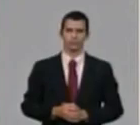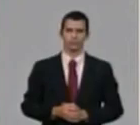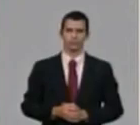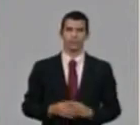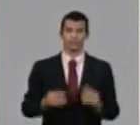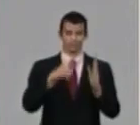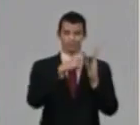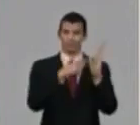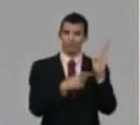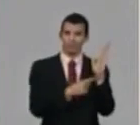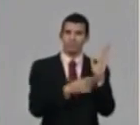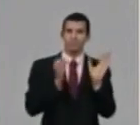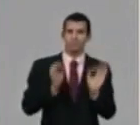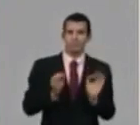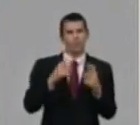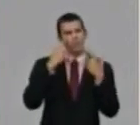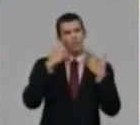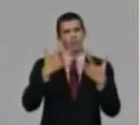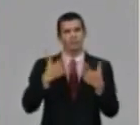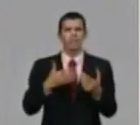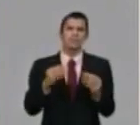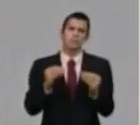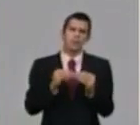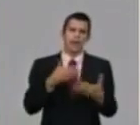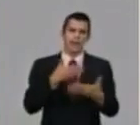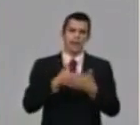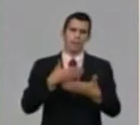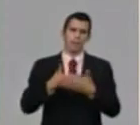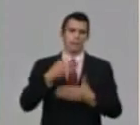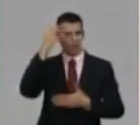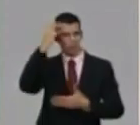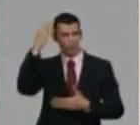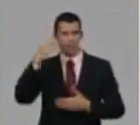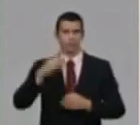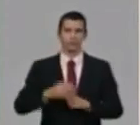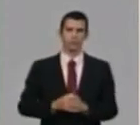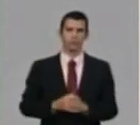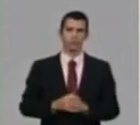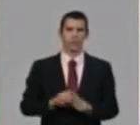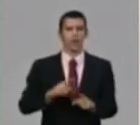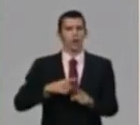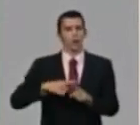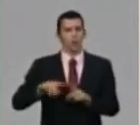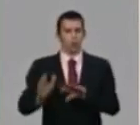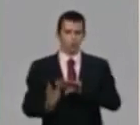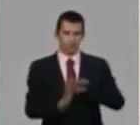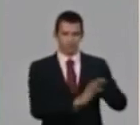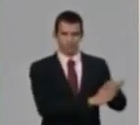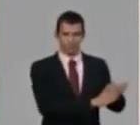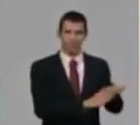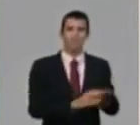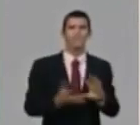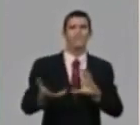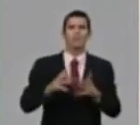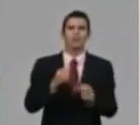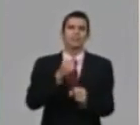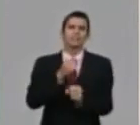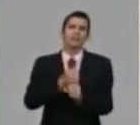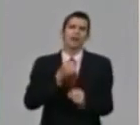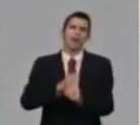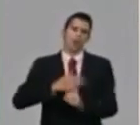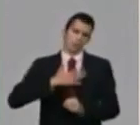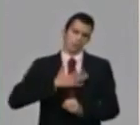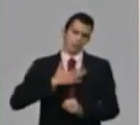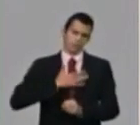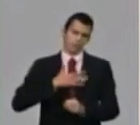sector empresarial. Otro paquete de medidas está vinculado a las formas de gestión no estatal, básicamente para los trabajadores por cuenta propia.